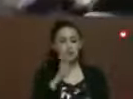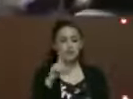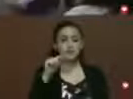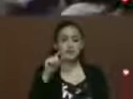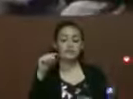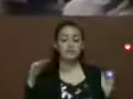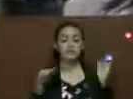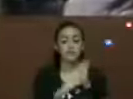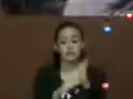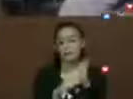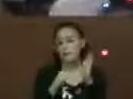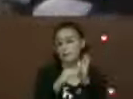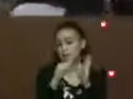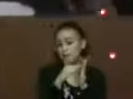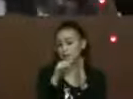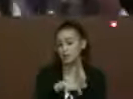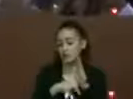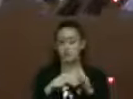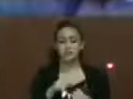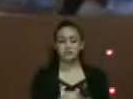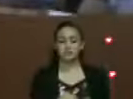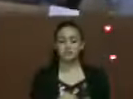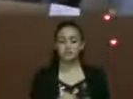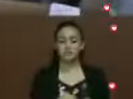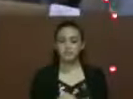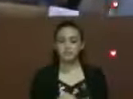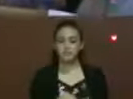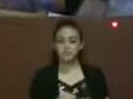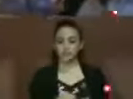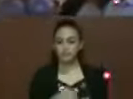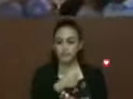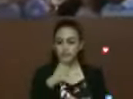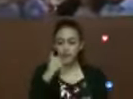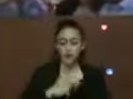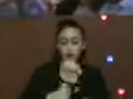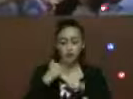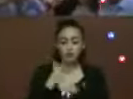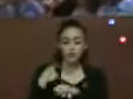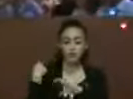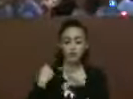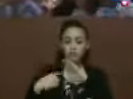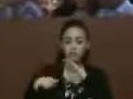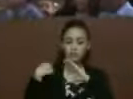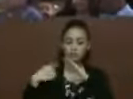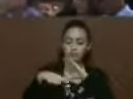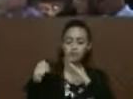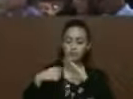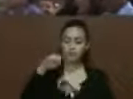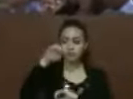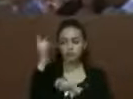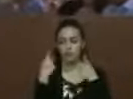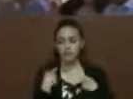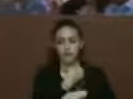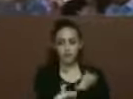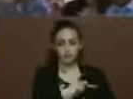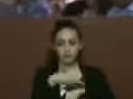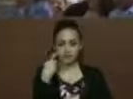mil millones de pesos, 68 mil millones de pesos que cada año envían nuestros paisanos a su